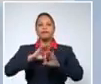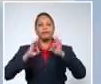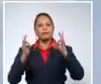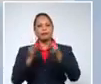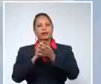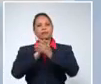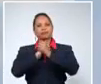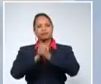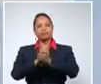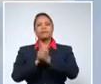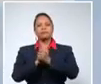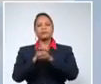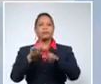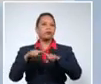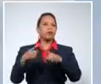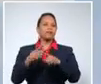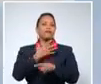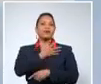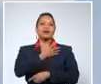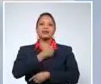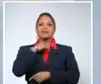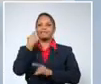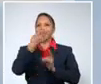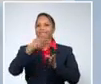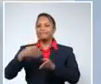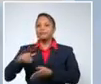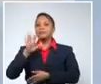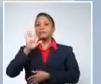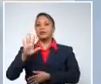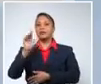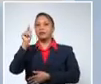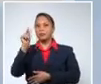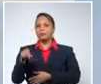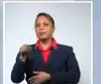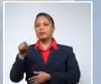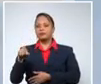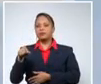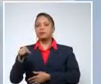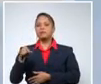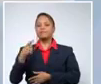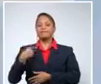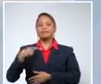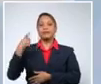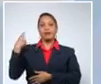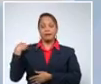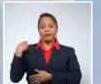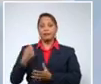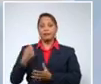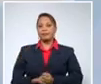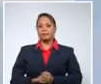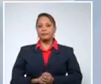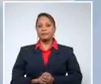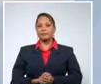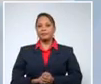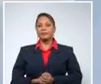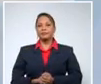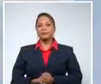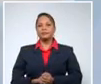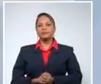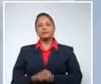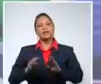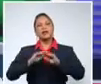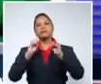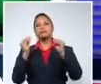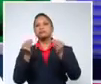amistades por el fallecimiento de 5 personas en el día de ayer. Con esto ya suman